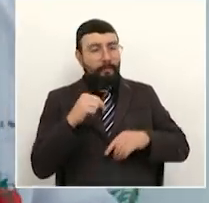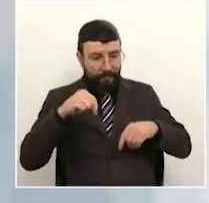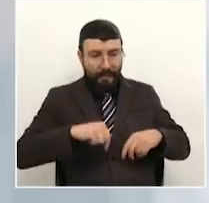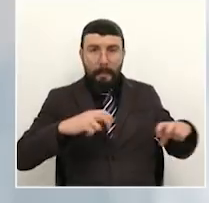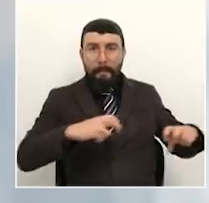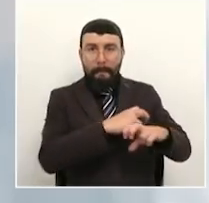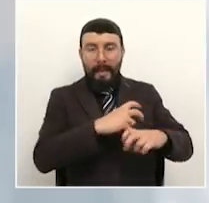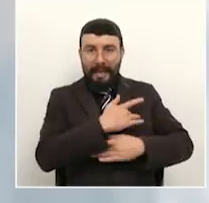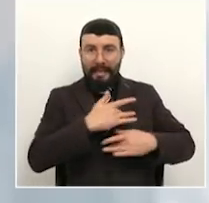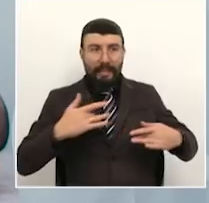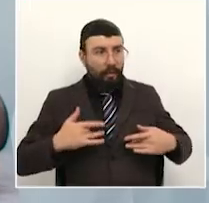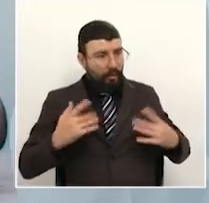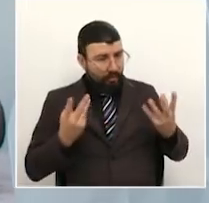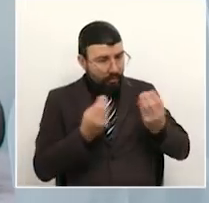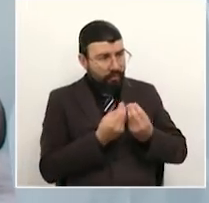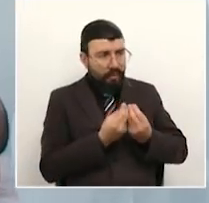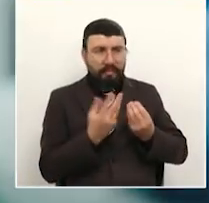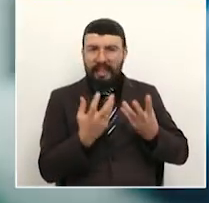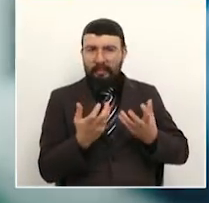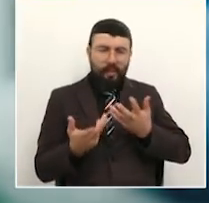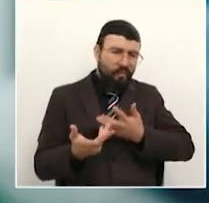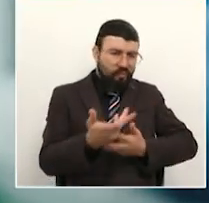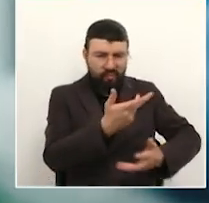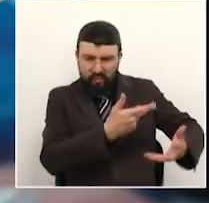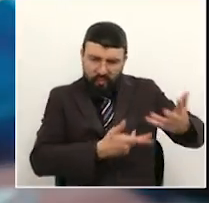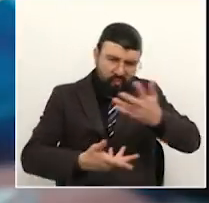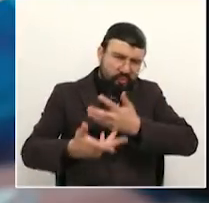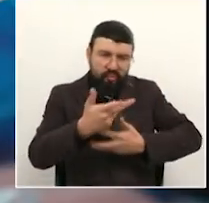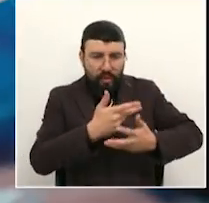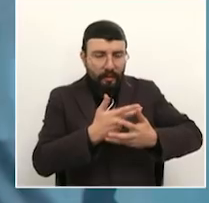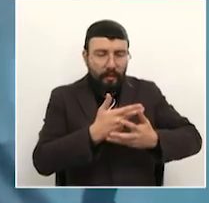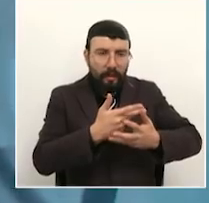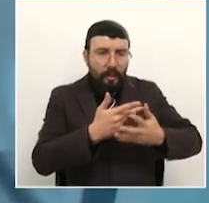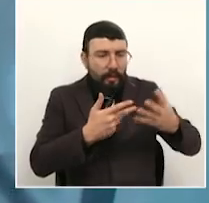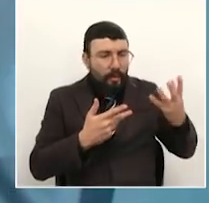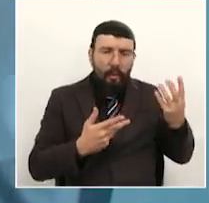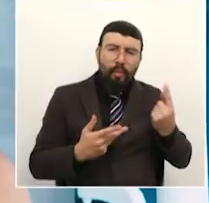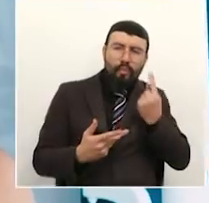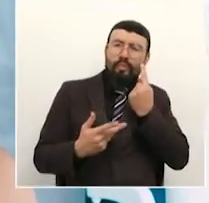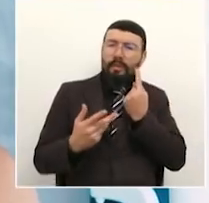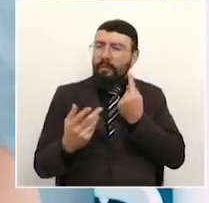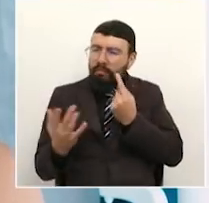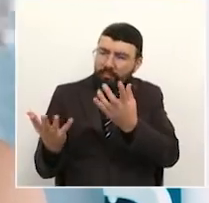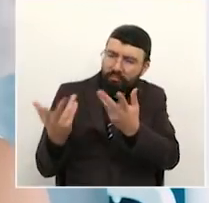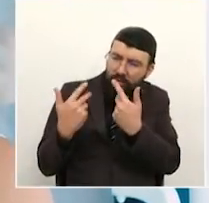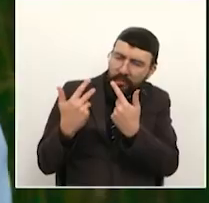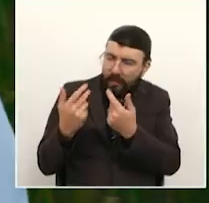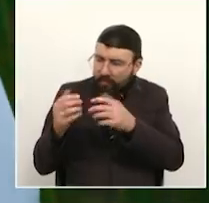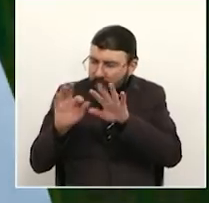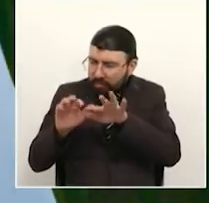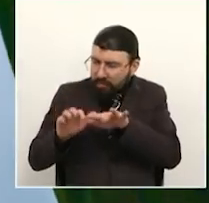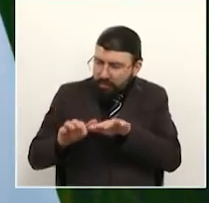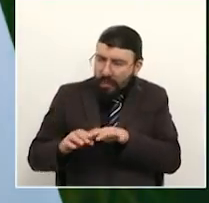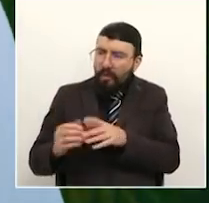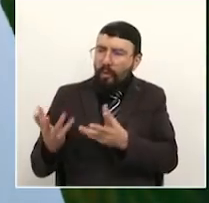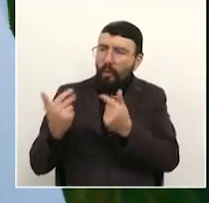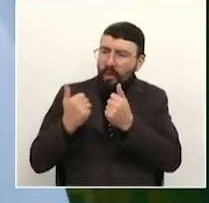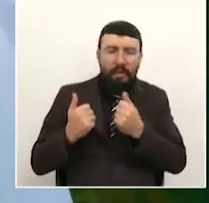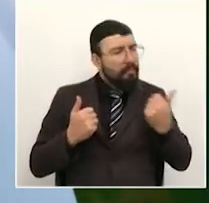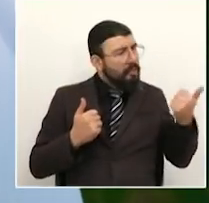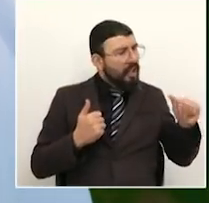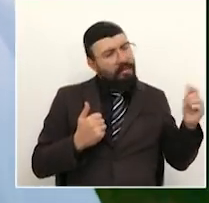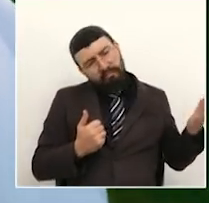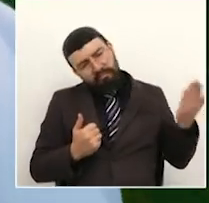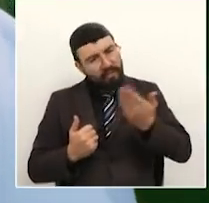tratamos de hacer una consulta integrativa donde un médico puede hacer la historia clínica pero es evaluada porque es empiezo a